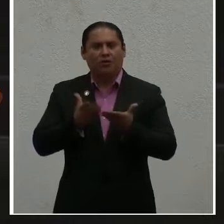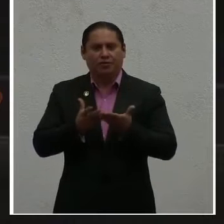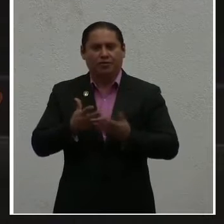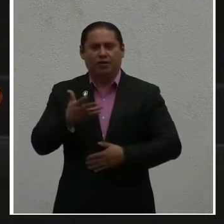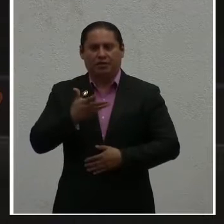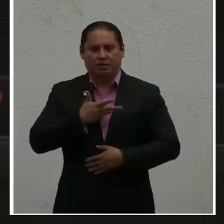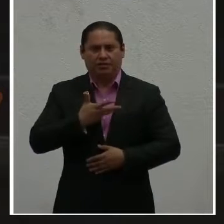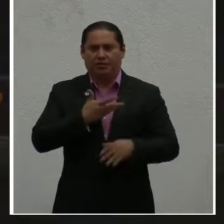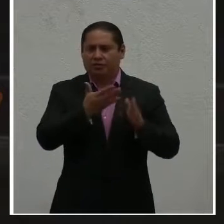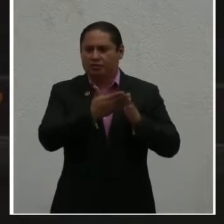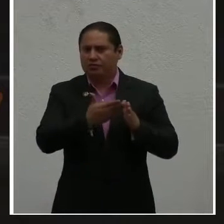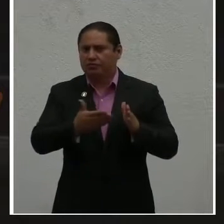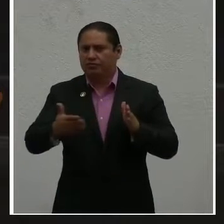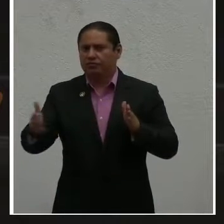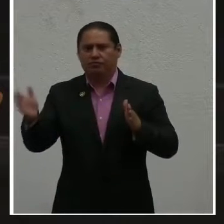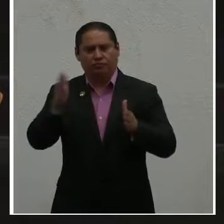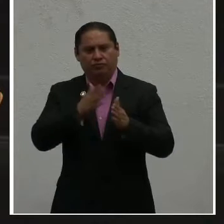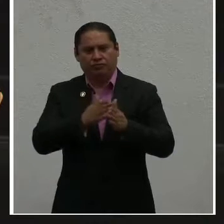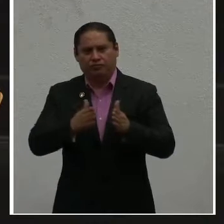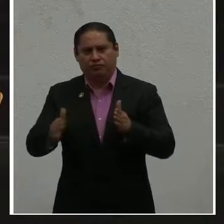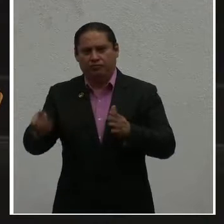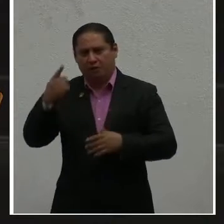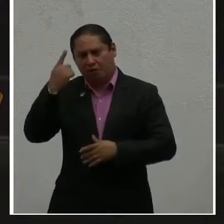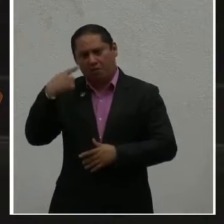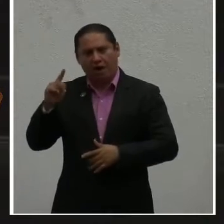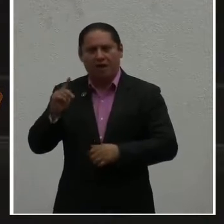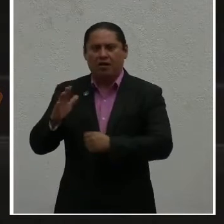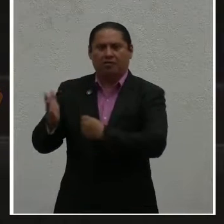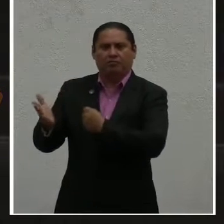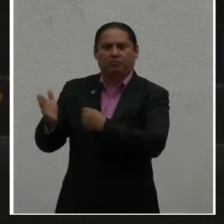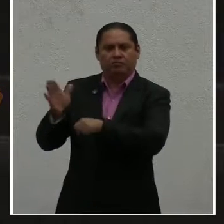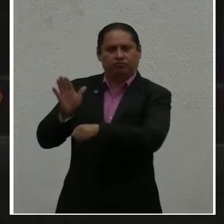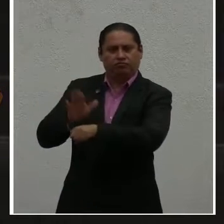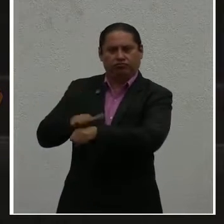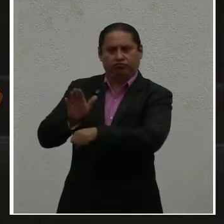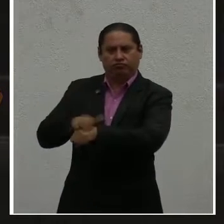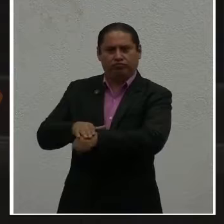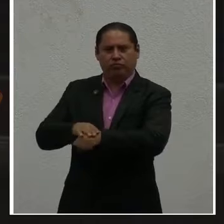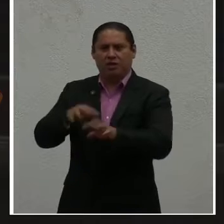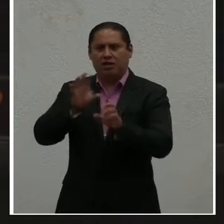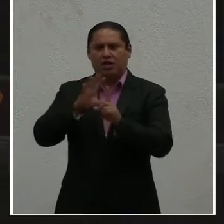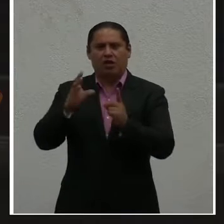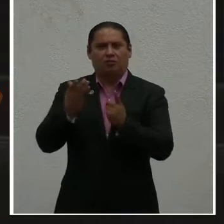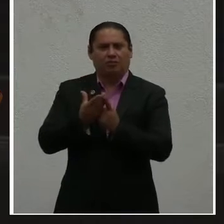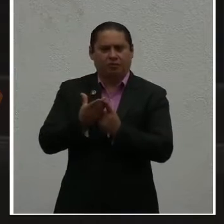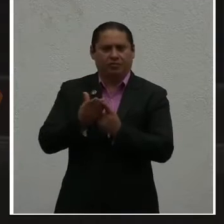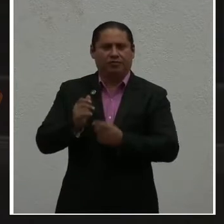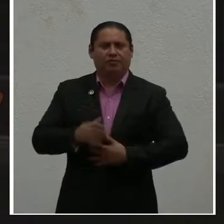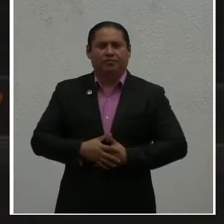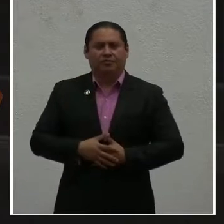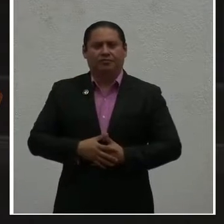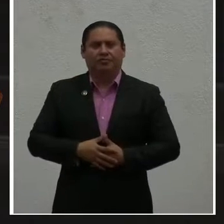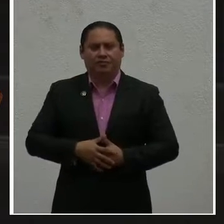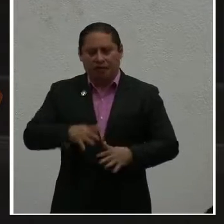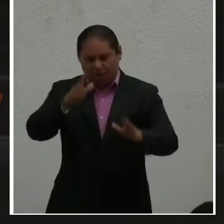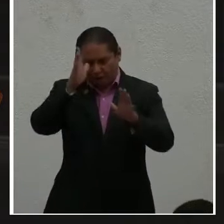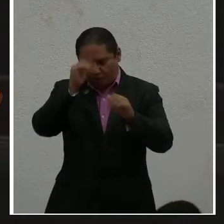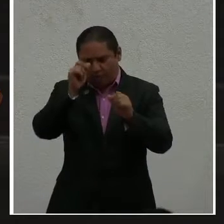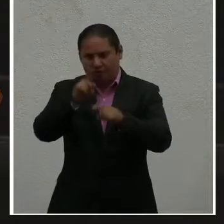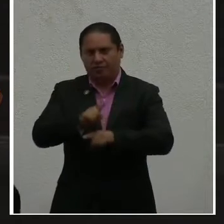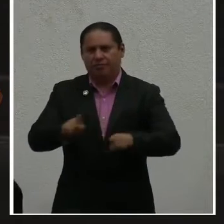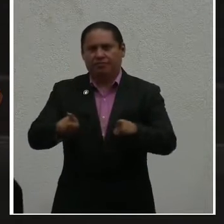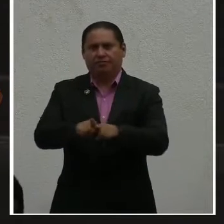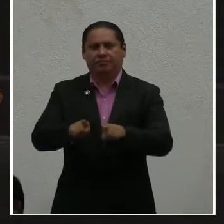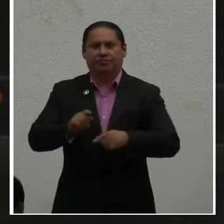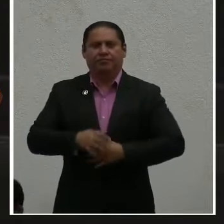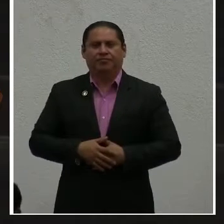periodos extraordinarios para los que sean convocados por la Comisión Permanente, por acuerdo de ella misma,